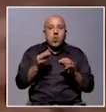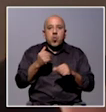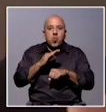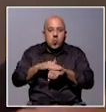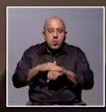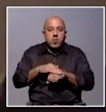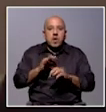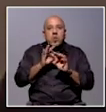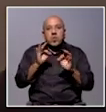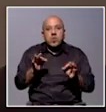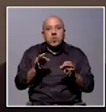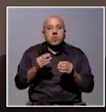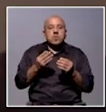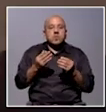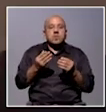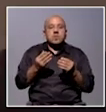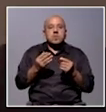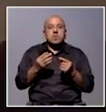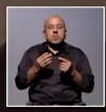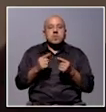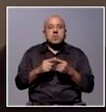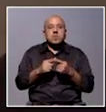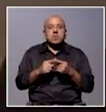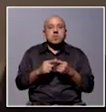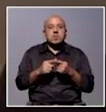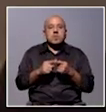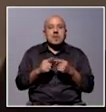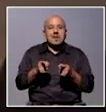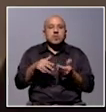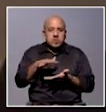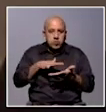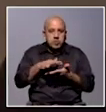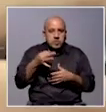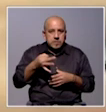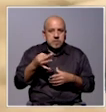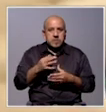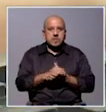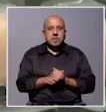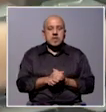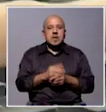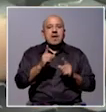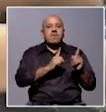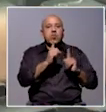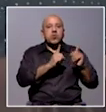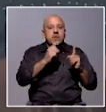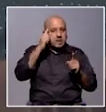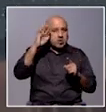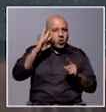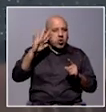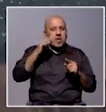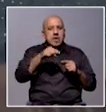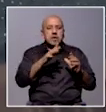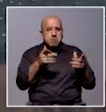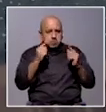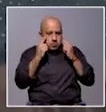o creado es una situación extraordinaria la facultad de psicología está atenta a